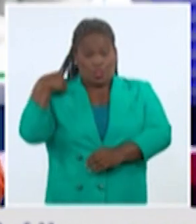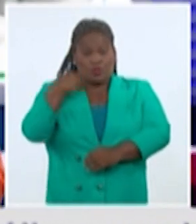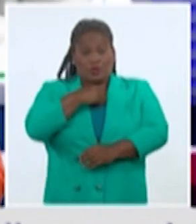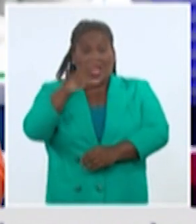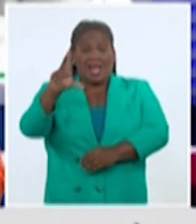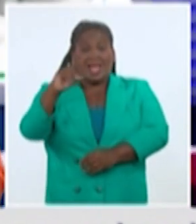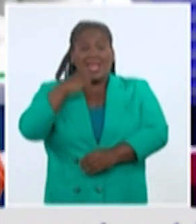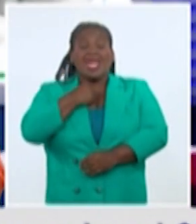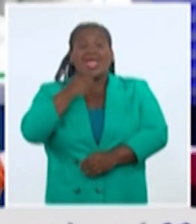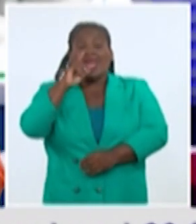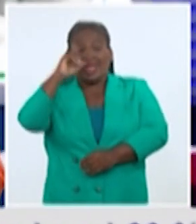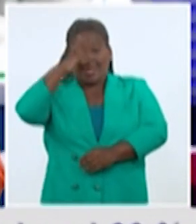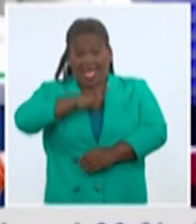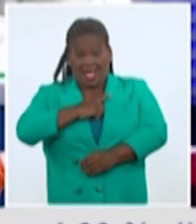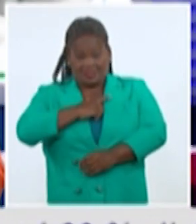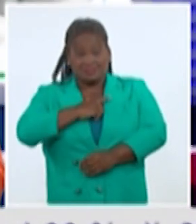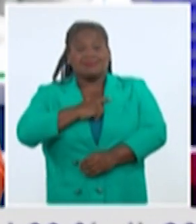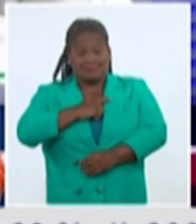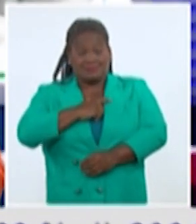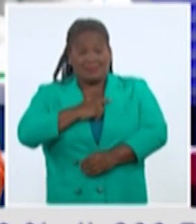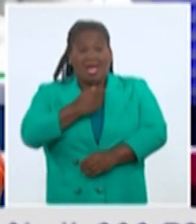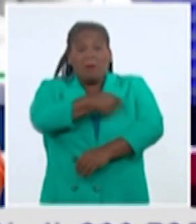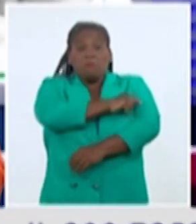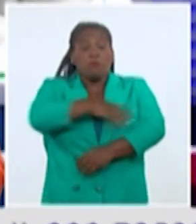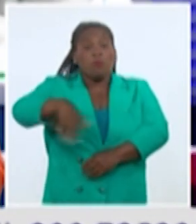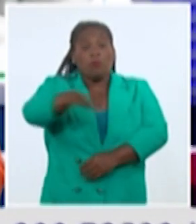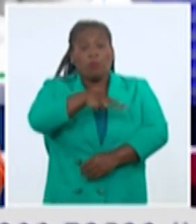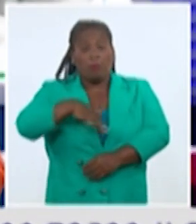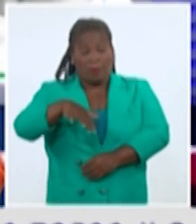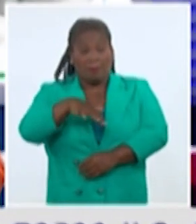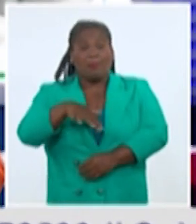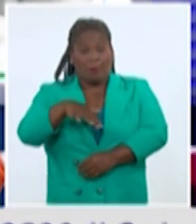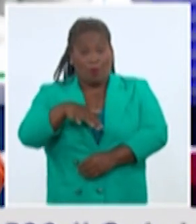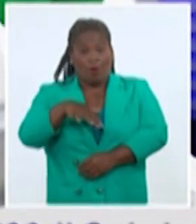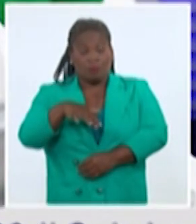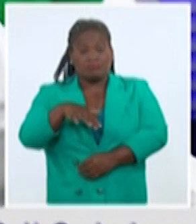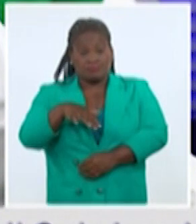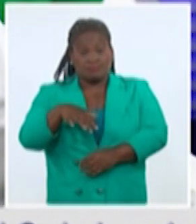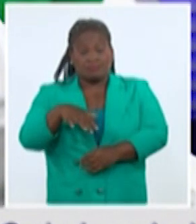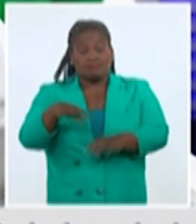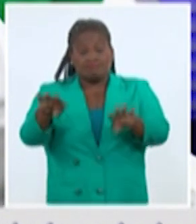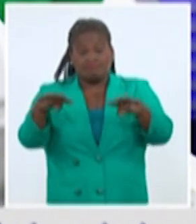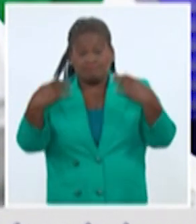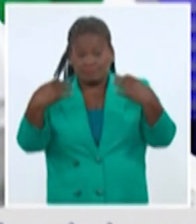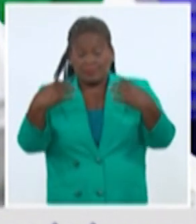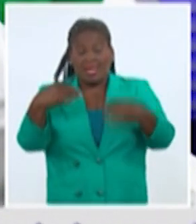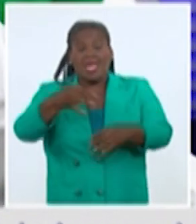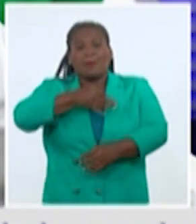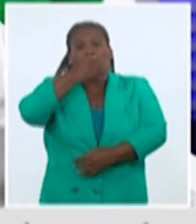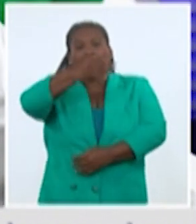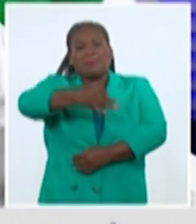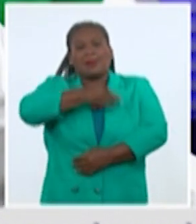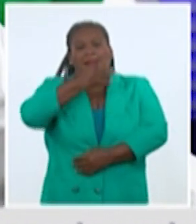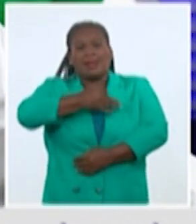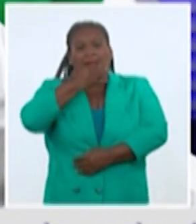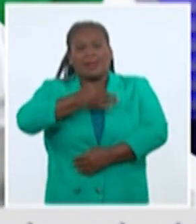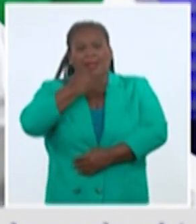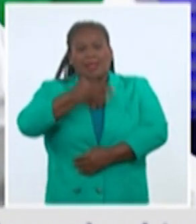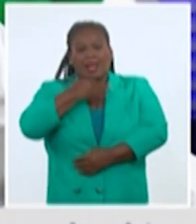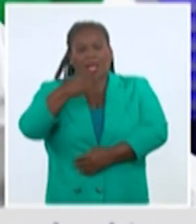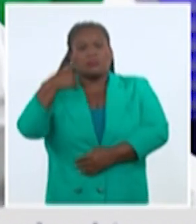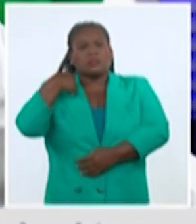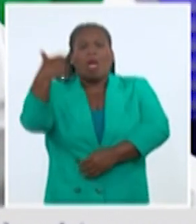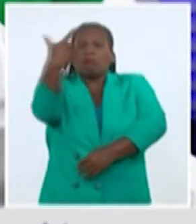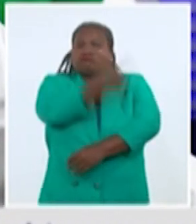López, y que nuestra población esté atenta, porque hemos explicado que se ha estado